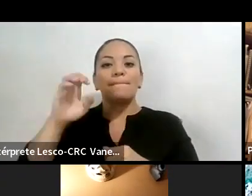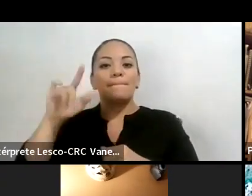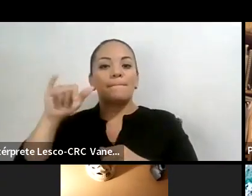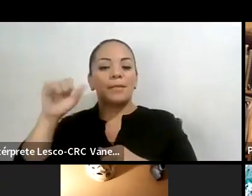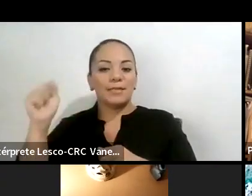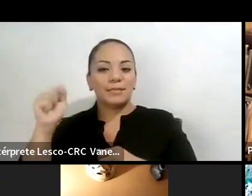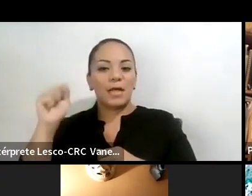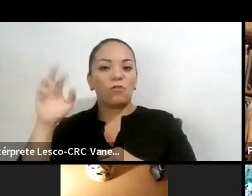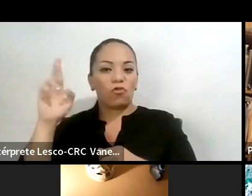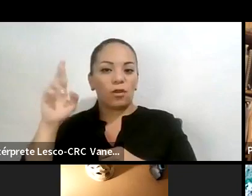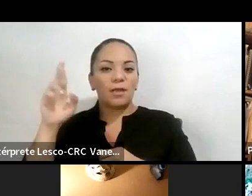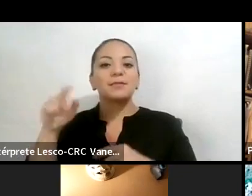hizo posible